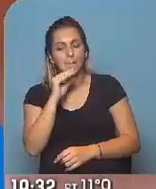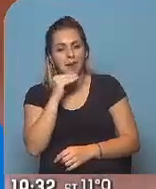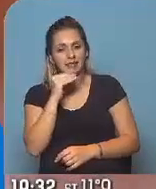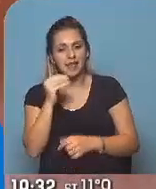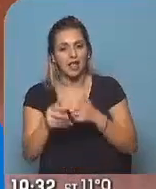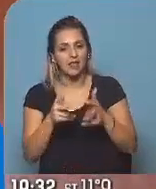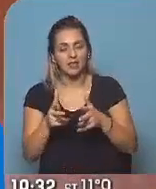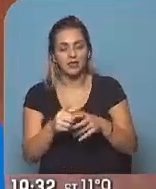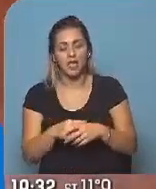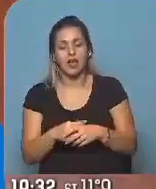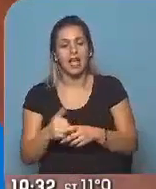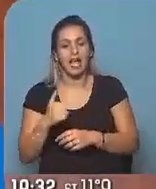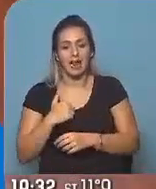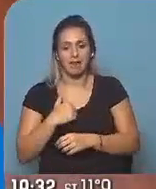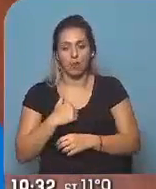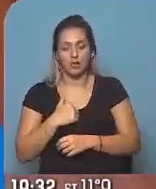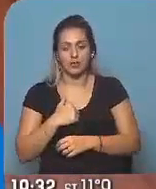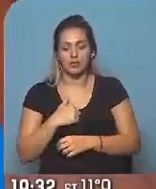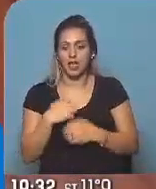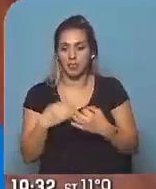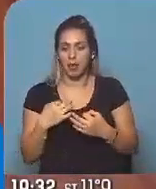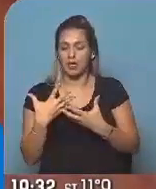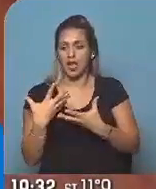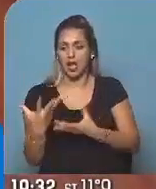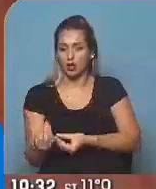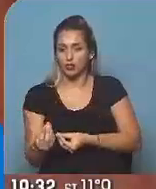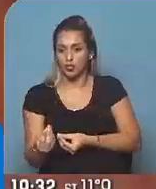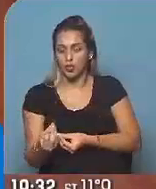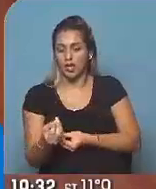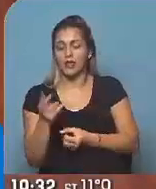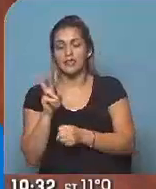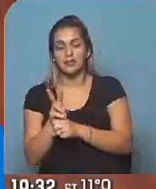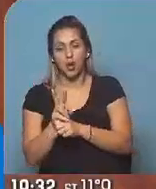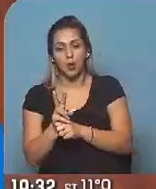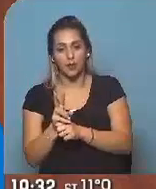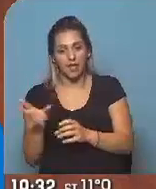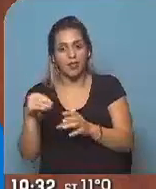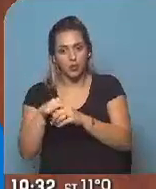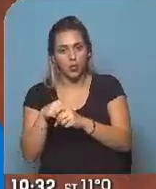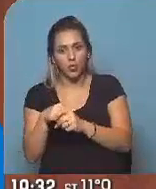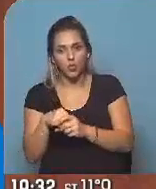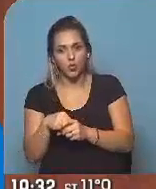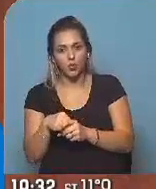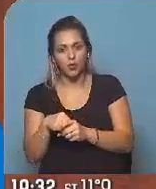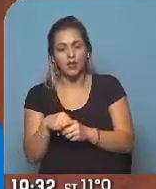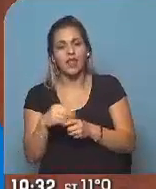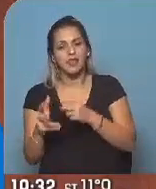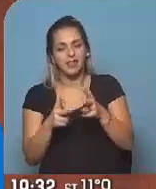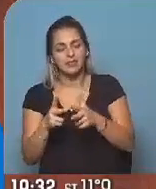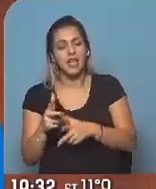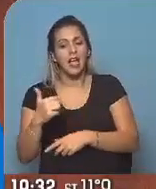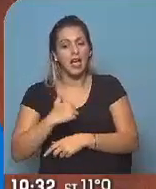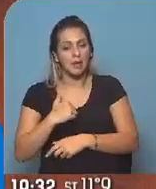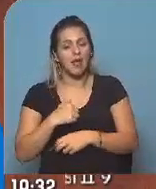las Fuerzas Armadas debían colaborar con las fuerzas de seguridad, sino que decía que las Fuerzas